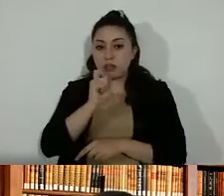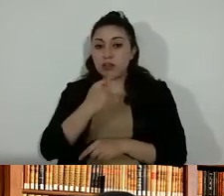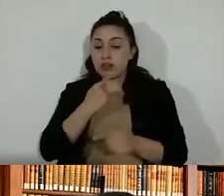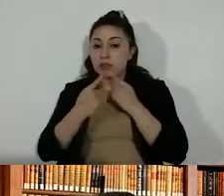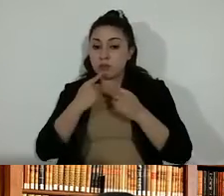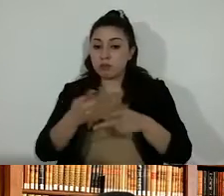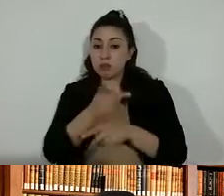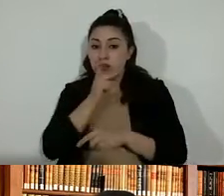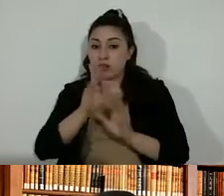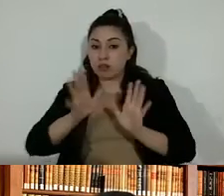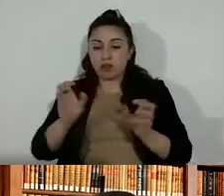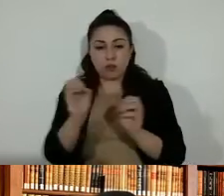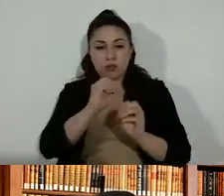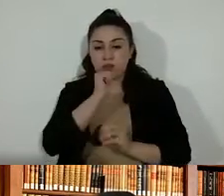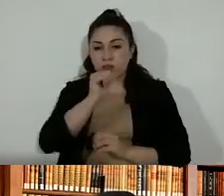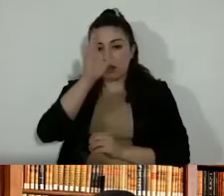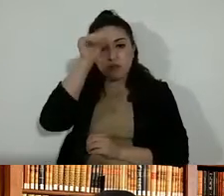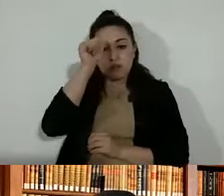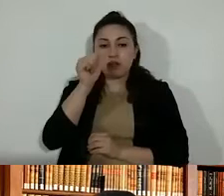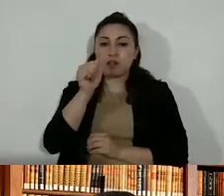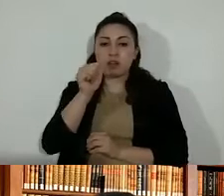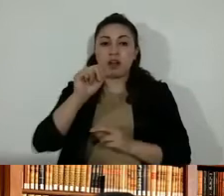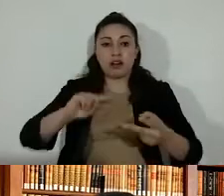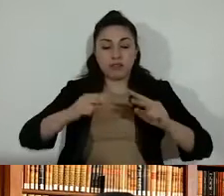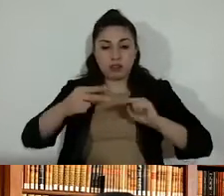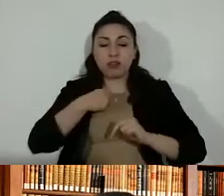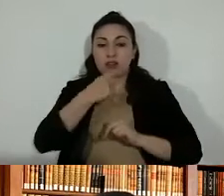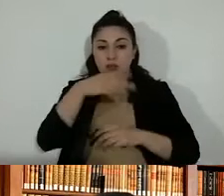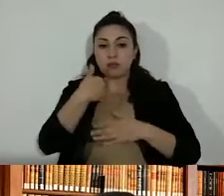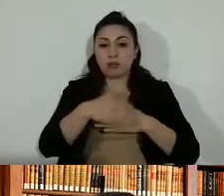ningún acuerdo. Al contrario, quedamos en que se iba a presentar